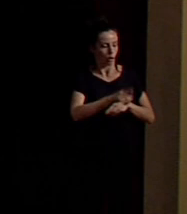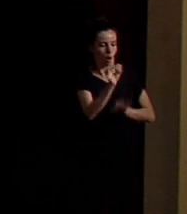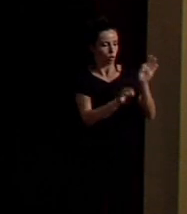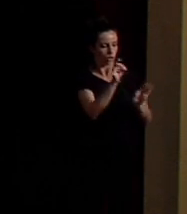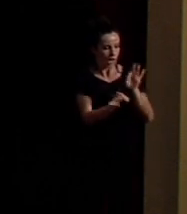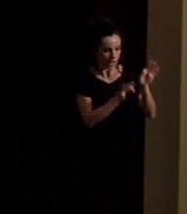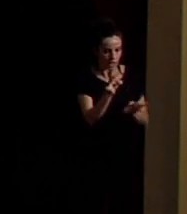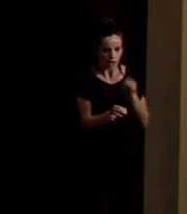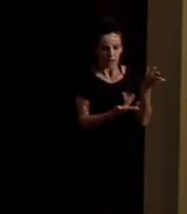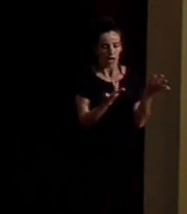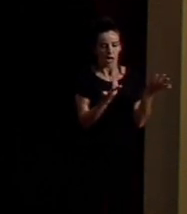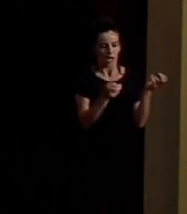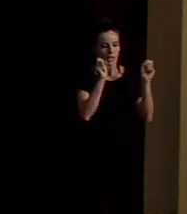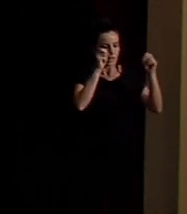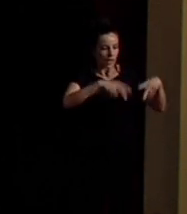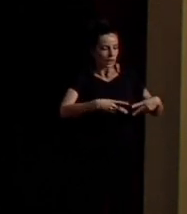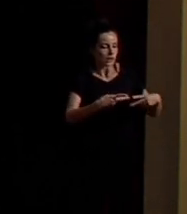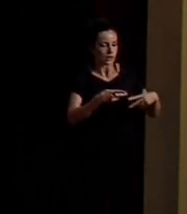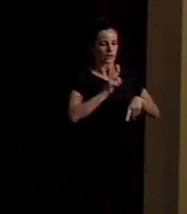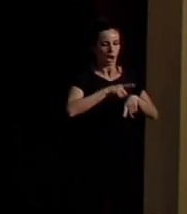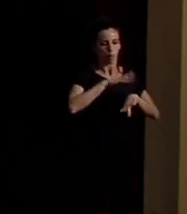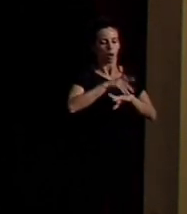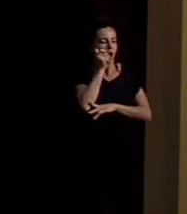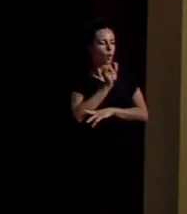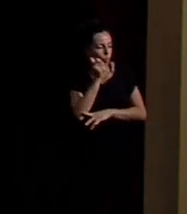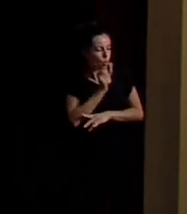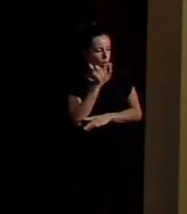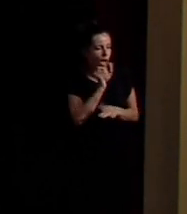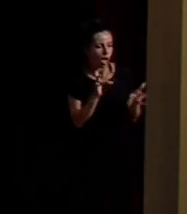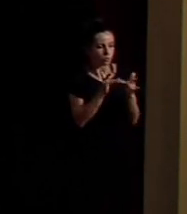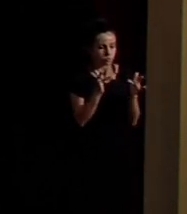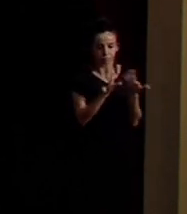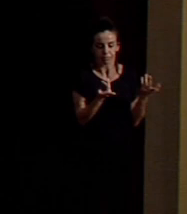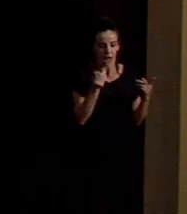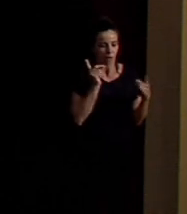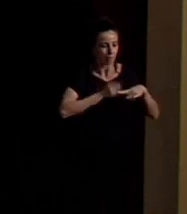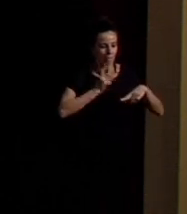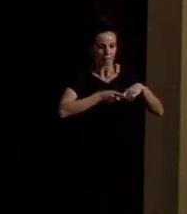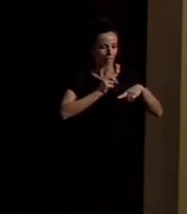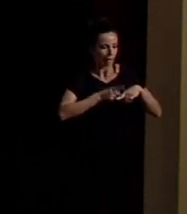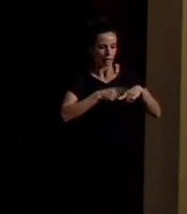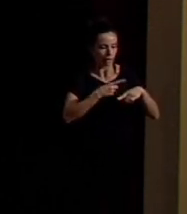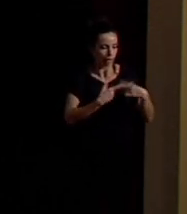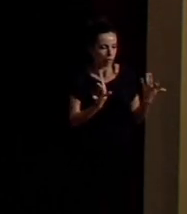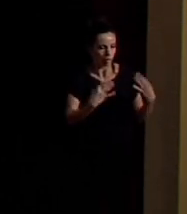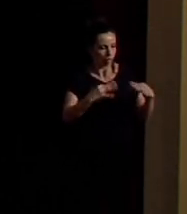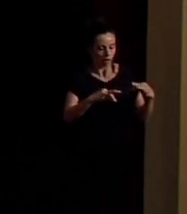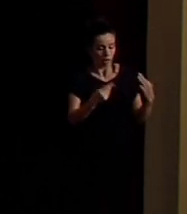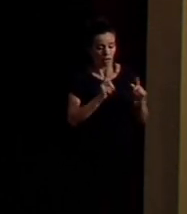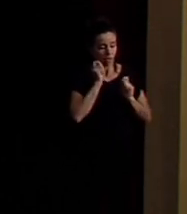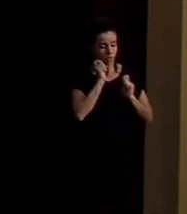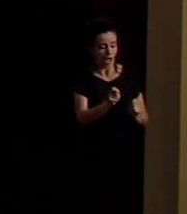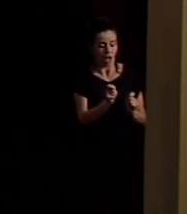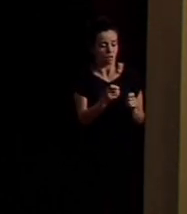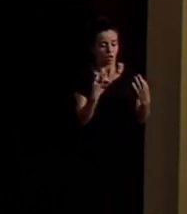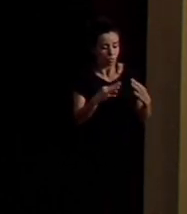centrado en la penetración, sin tiempo de cuidado, un sexo muy binario y heteronormativo, donde se normaliza la